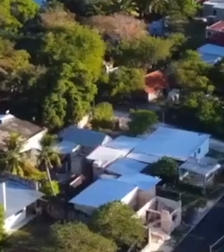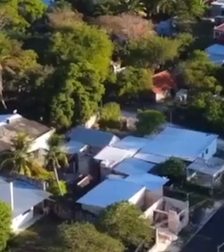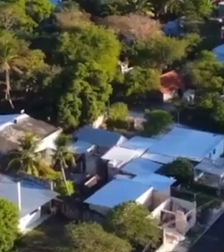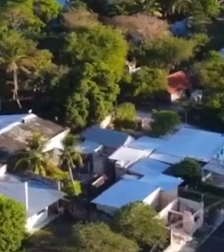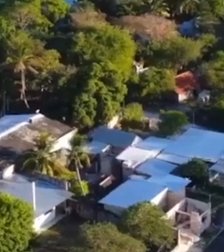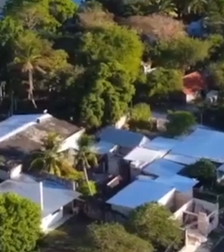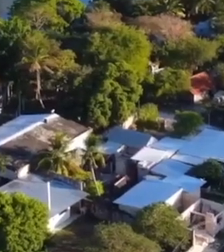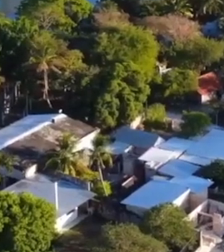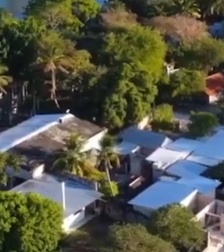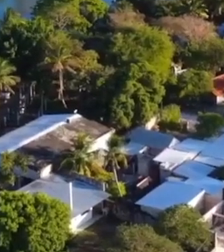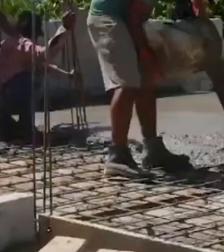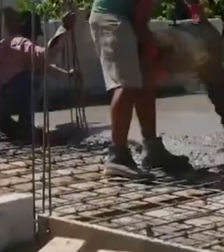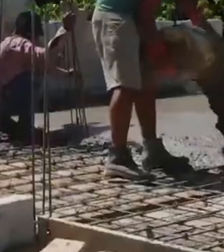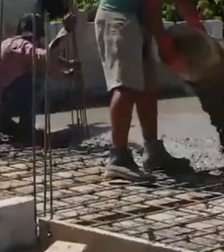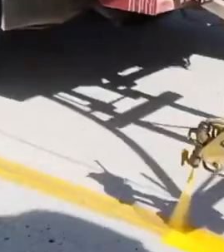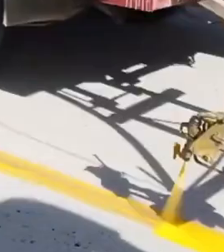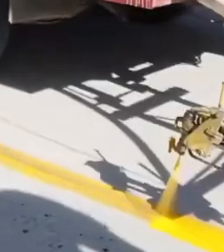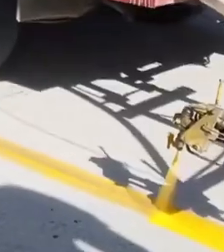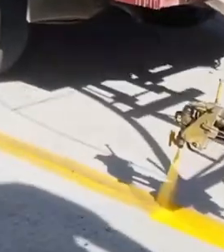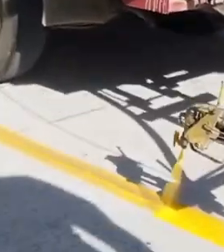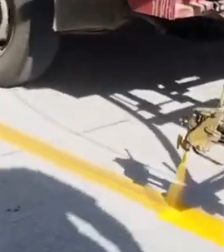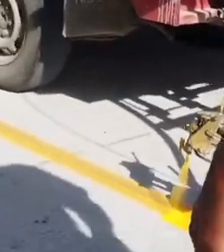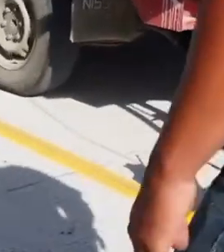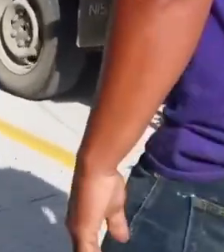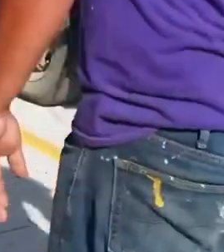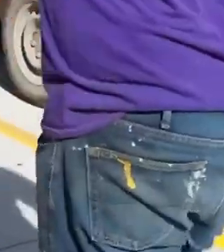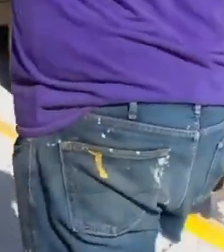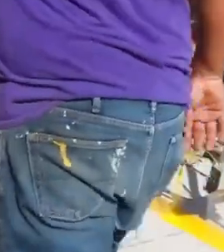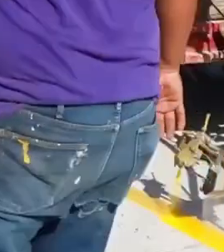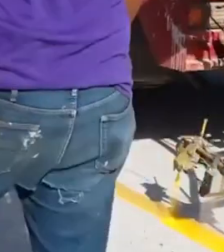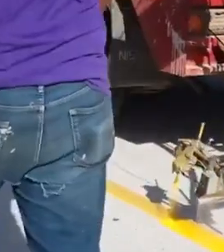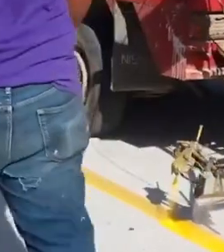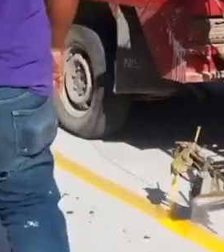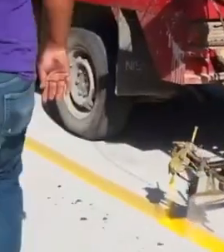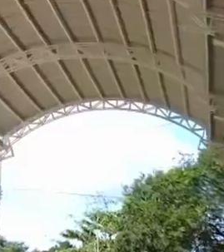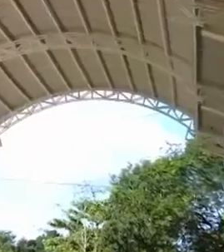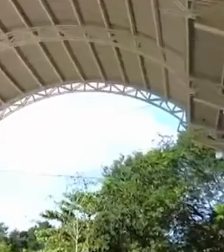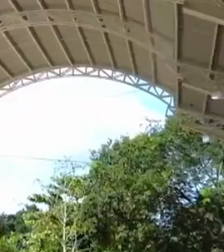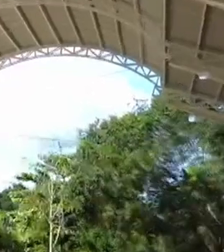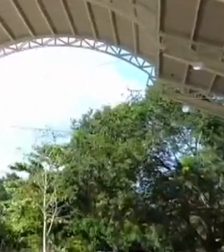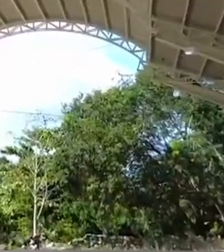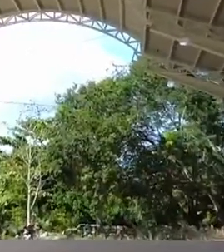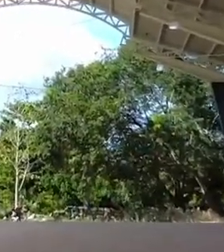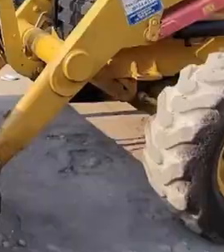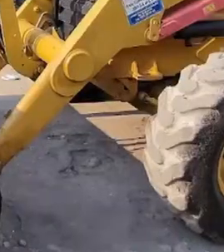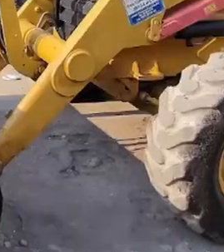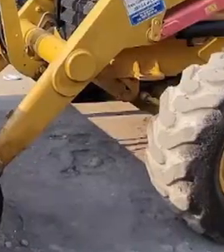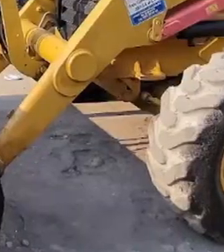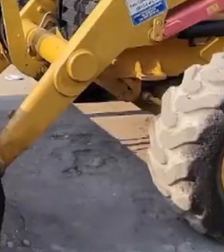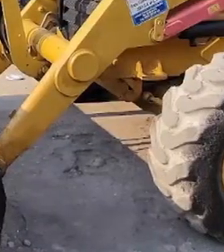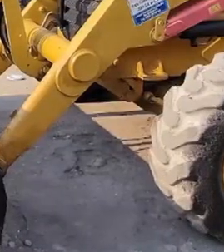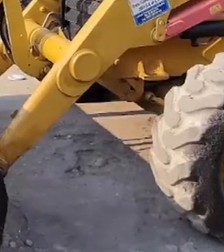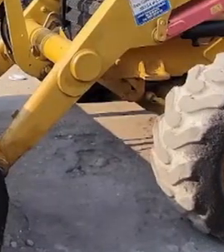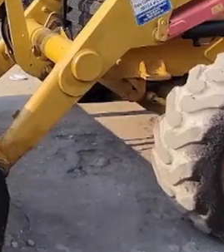que fue todo el trabajo hecho por el entorno de la obra, a donde se invirtieron